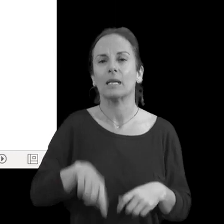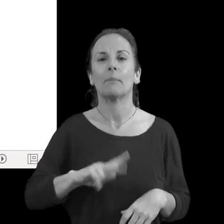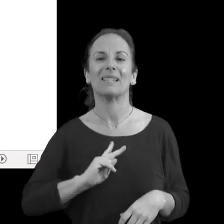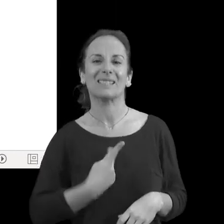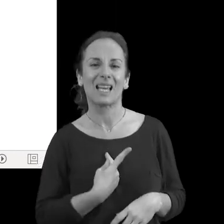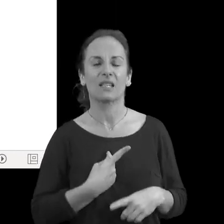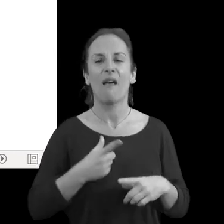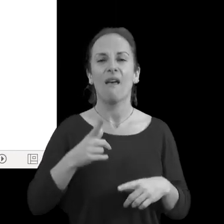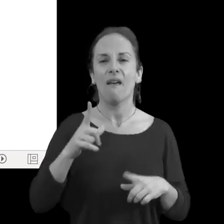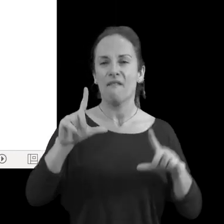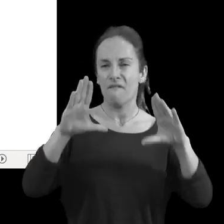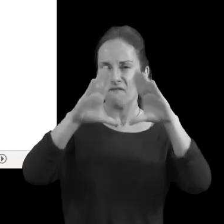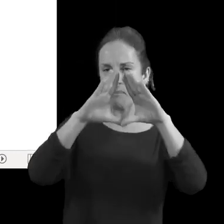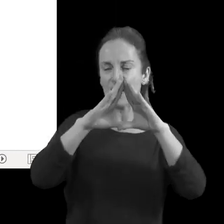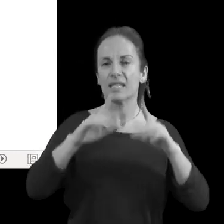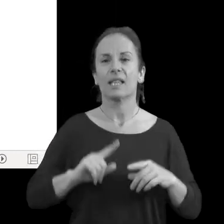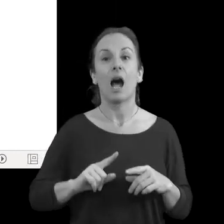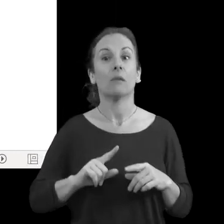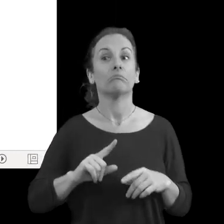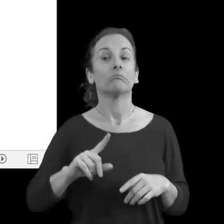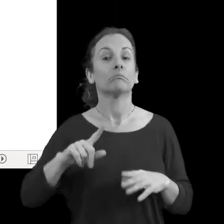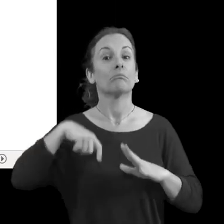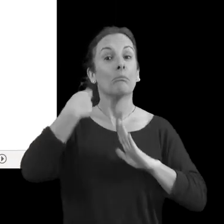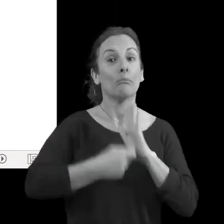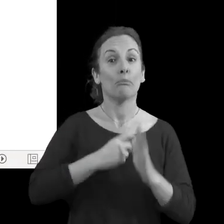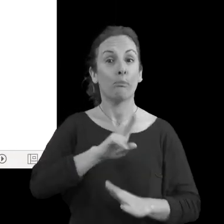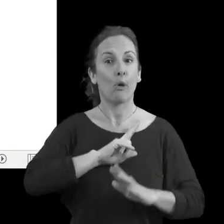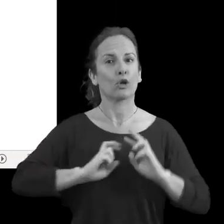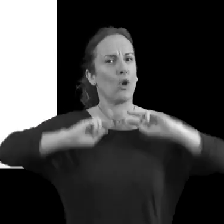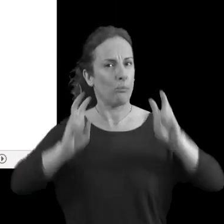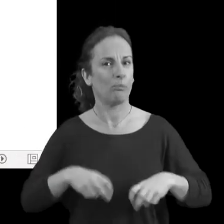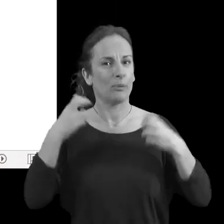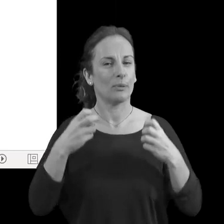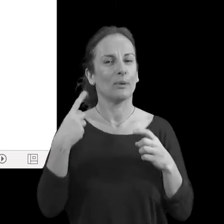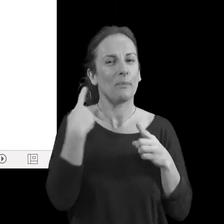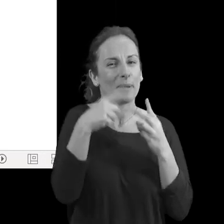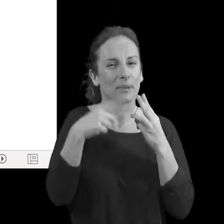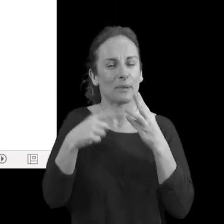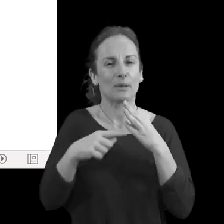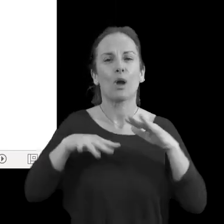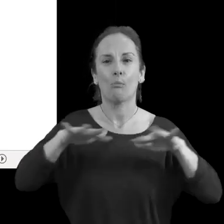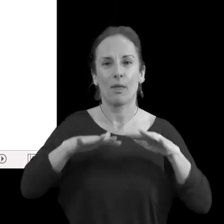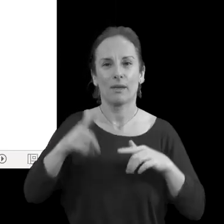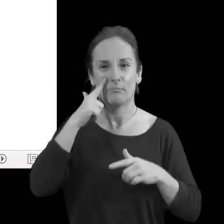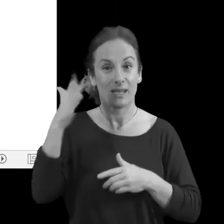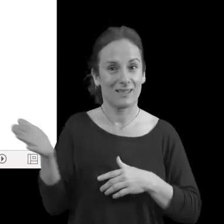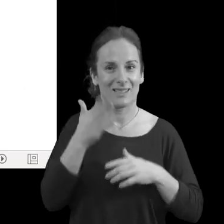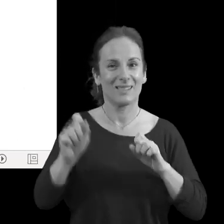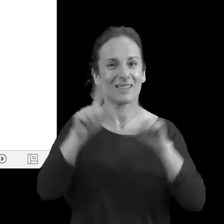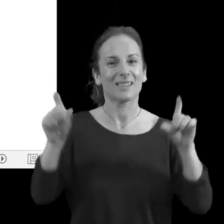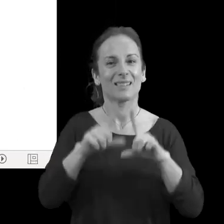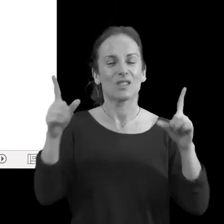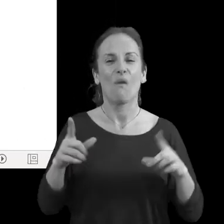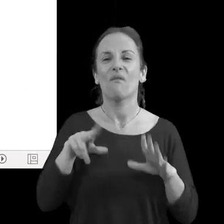el posporno, ¿no? En fin, todo esto es serie de imágenes, de vídeos, de carteles,